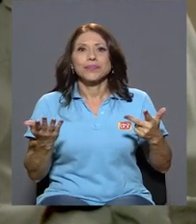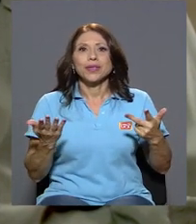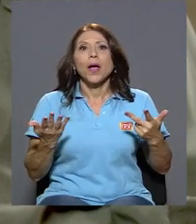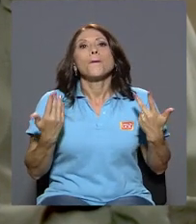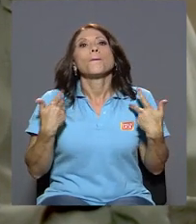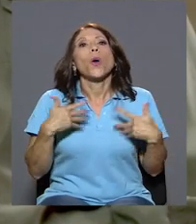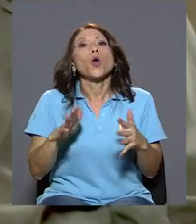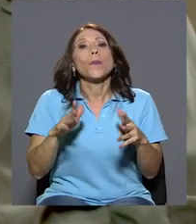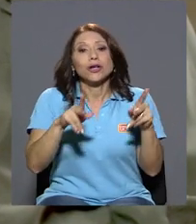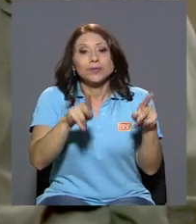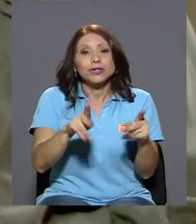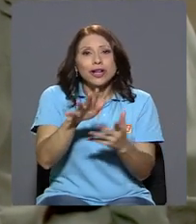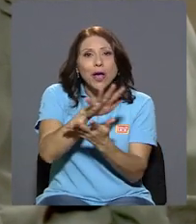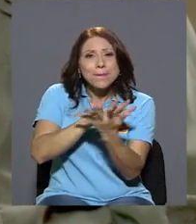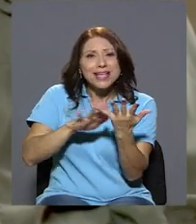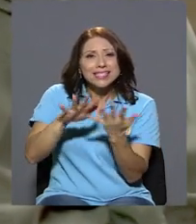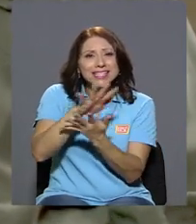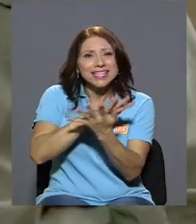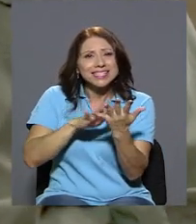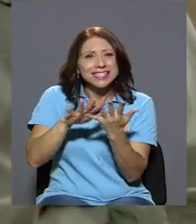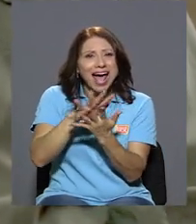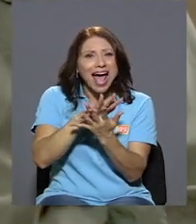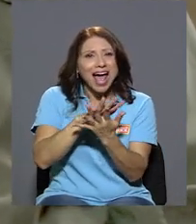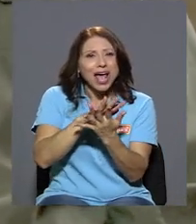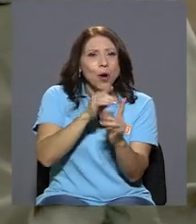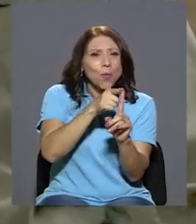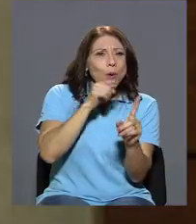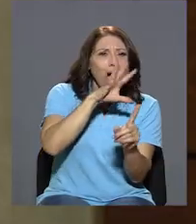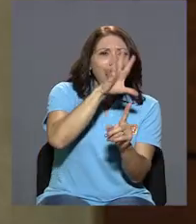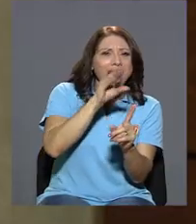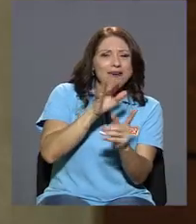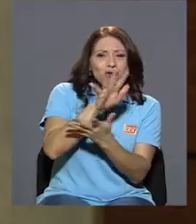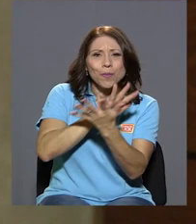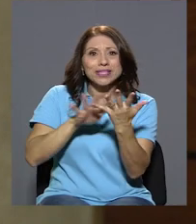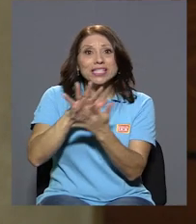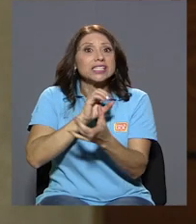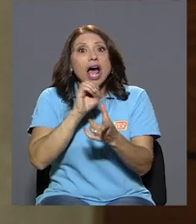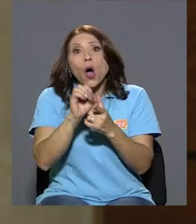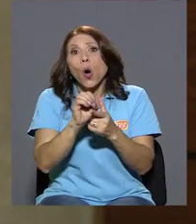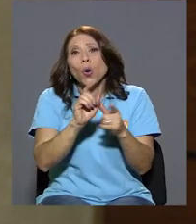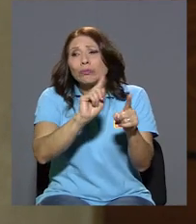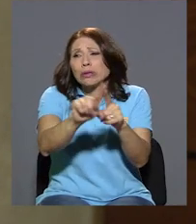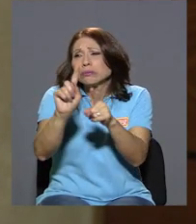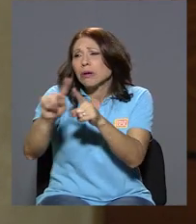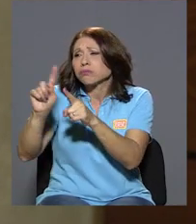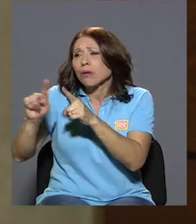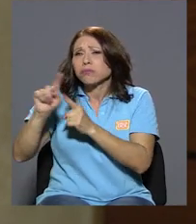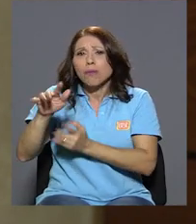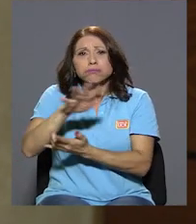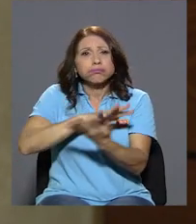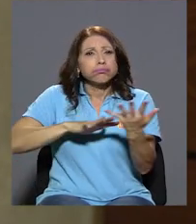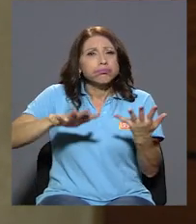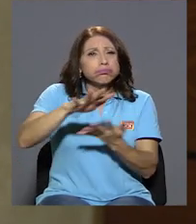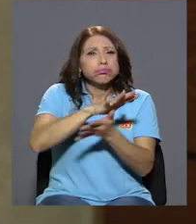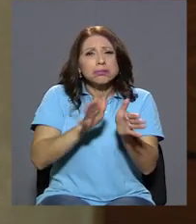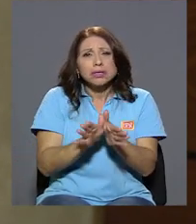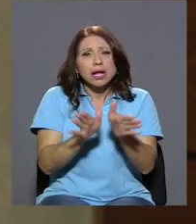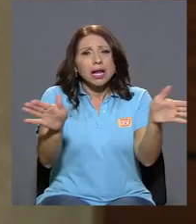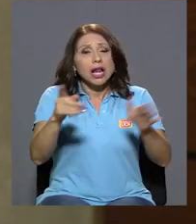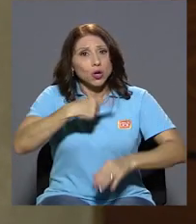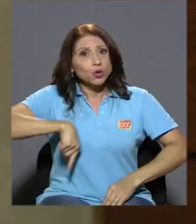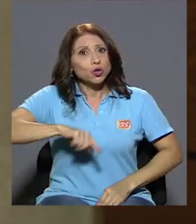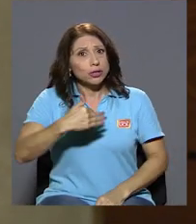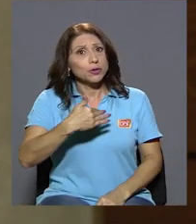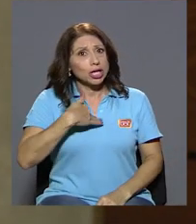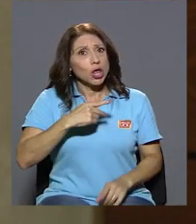o por lo menos mestiza población afromestiza o mestiza en general que la mezcla general nosotros hemos